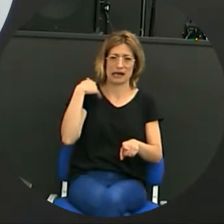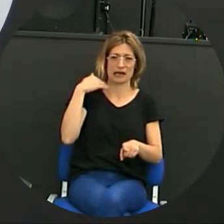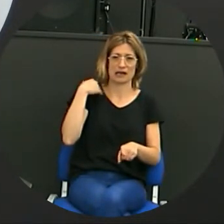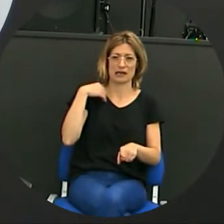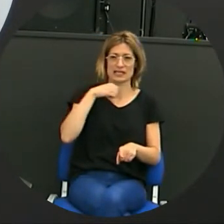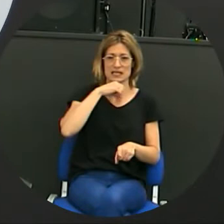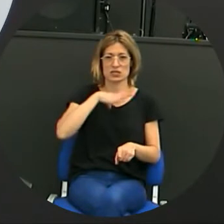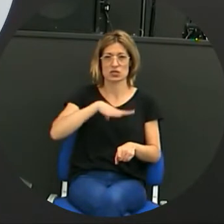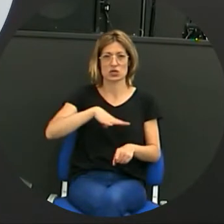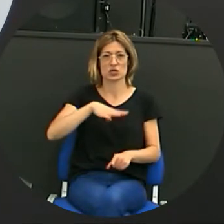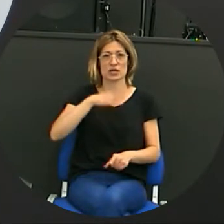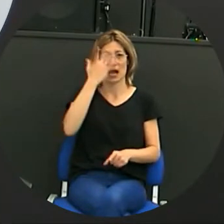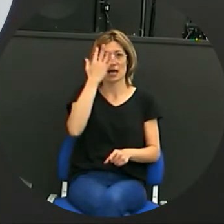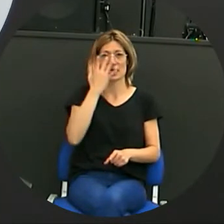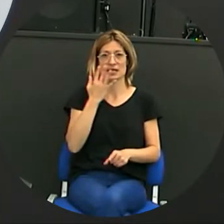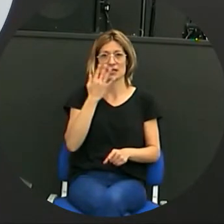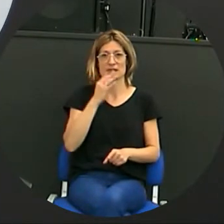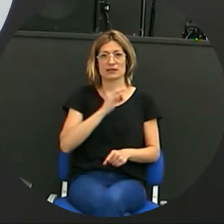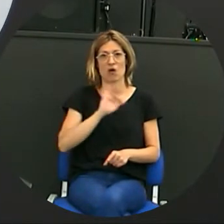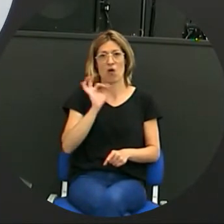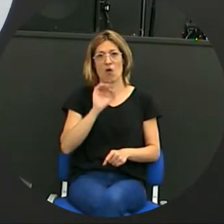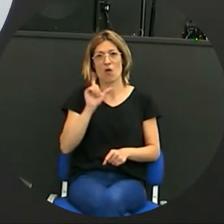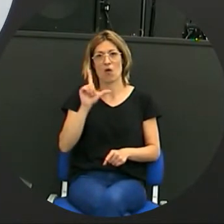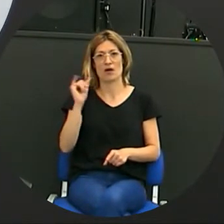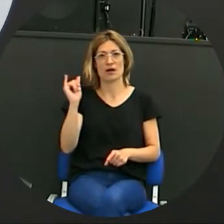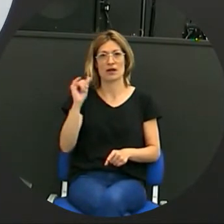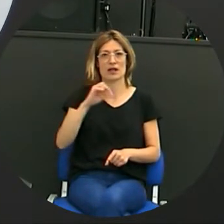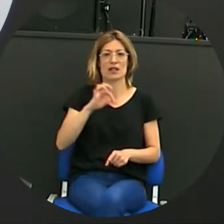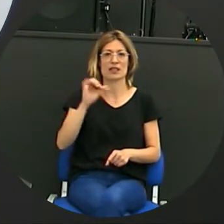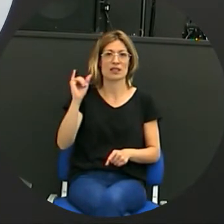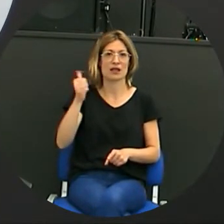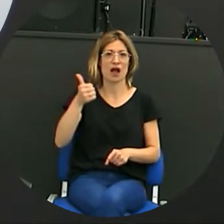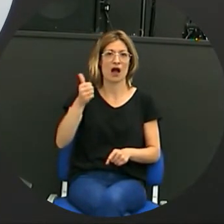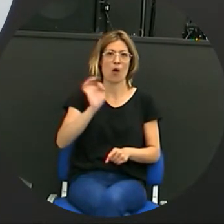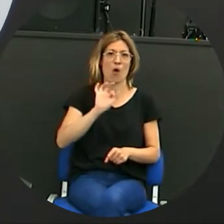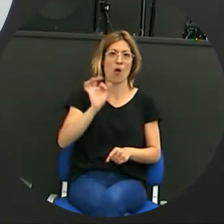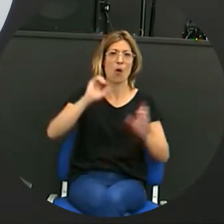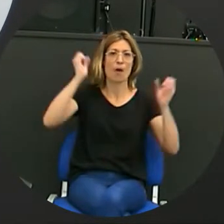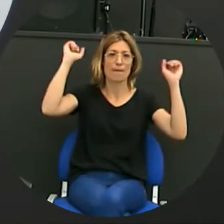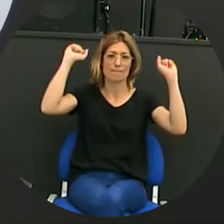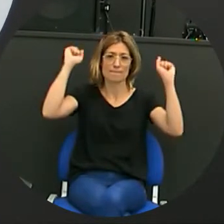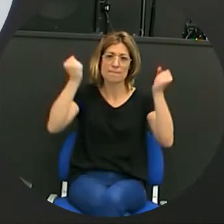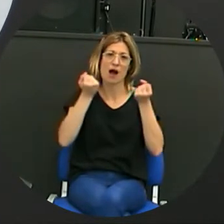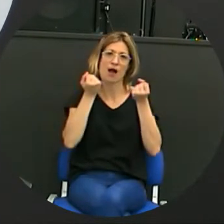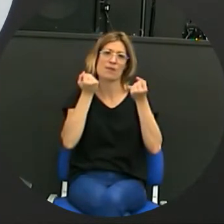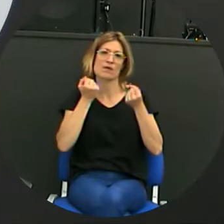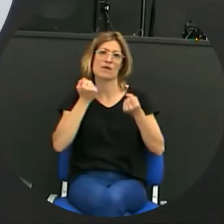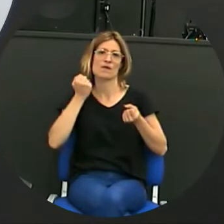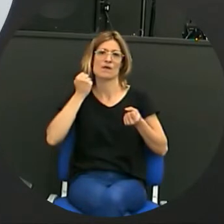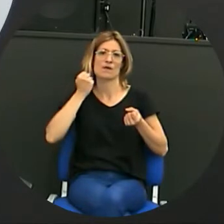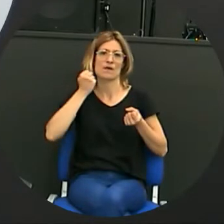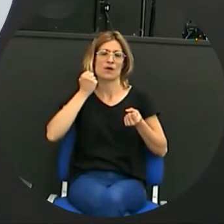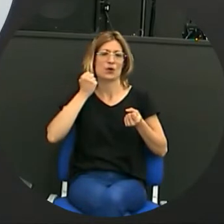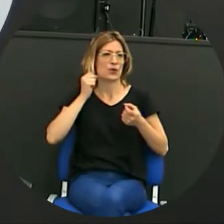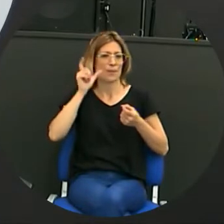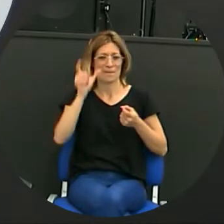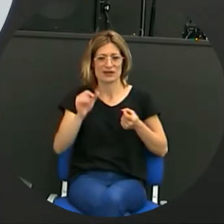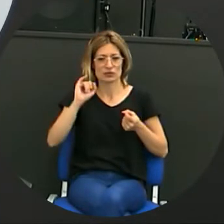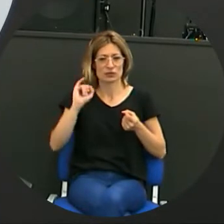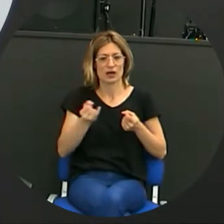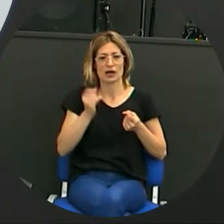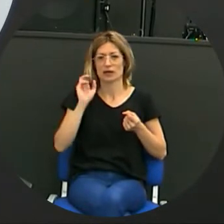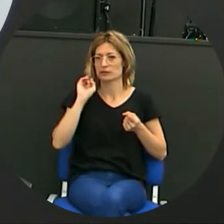Ananías, como lo fue Lidia, como lo fue Pablo, como lo fueron aquellos que hemos citado en el Antiguo